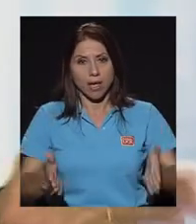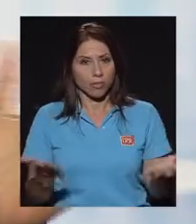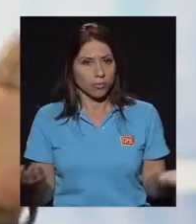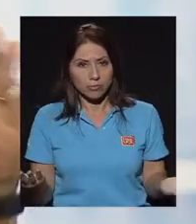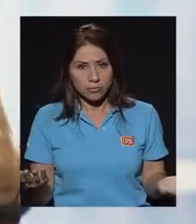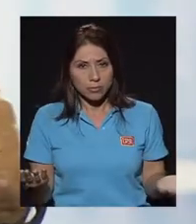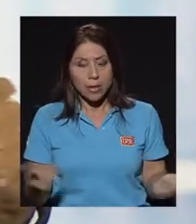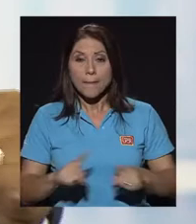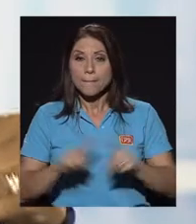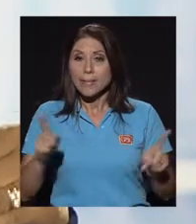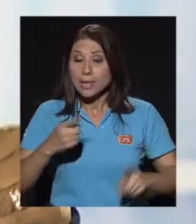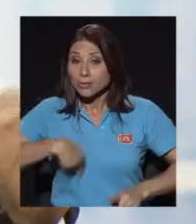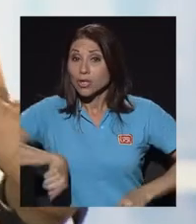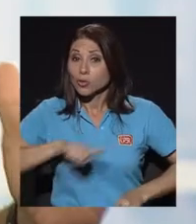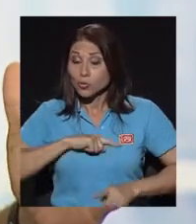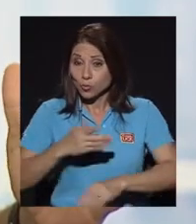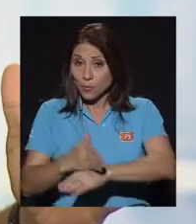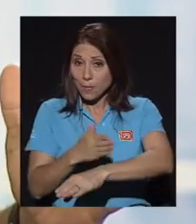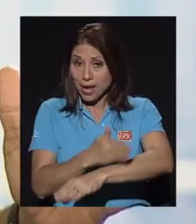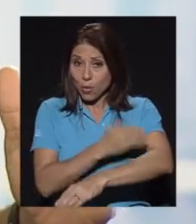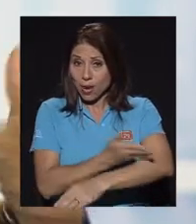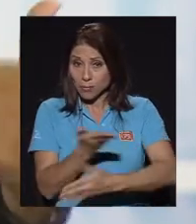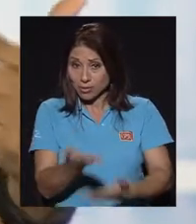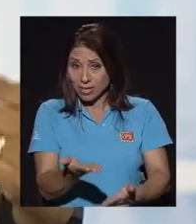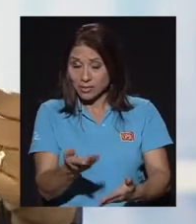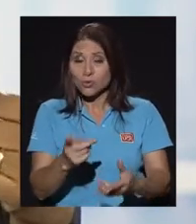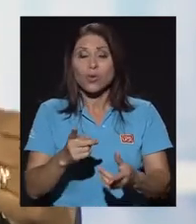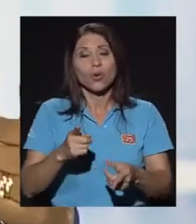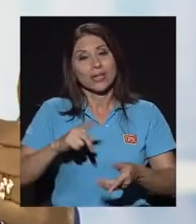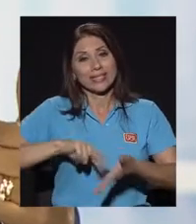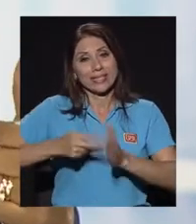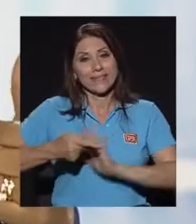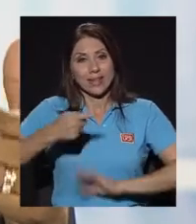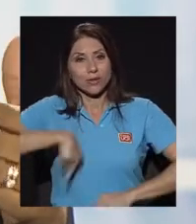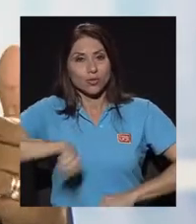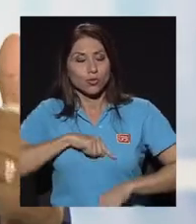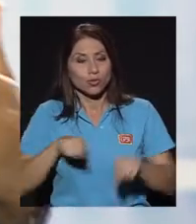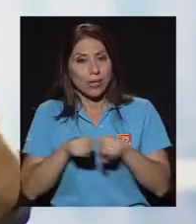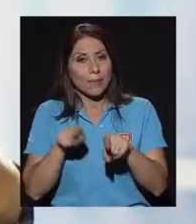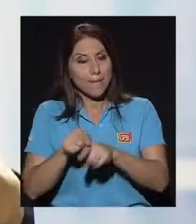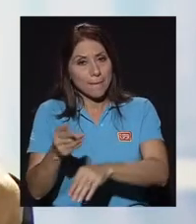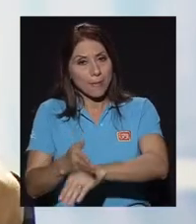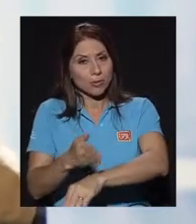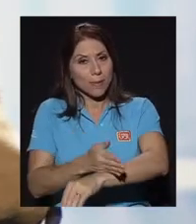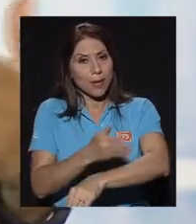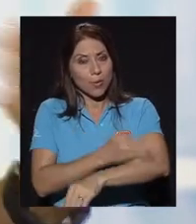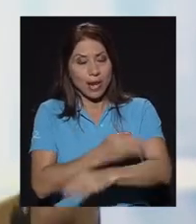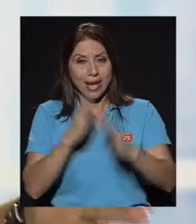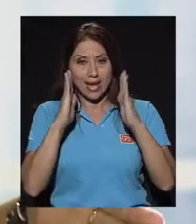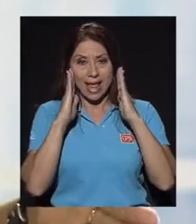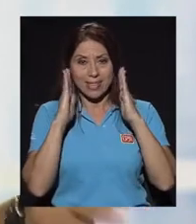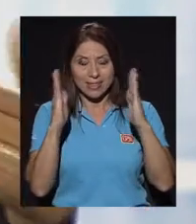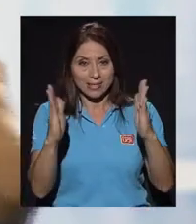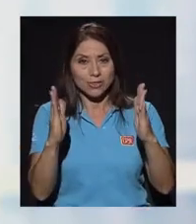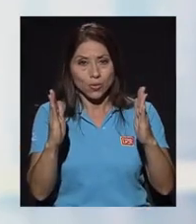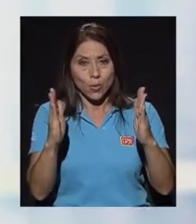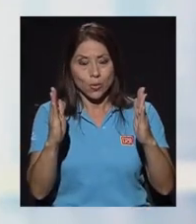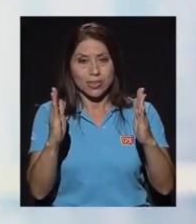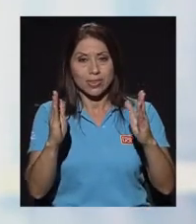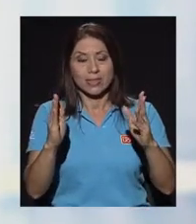¿verdad? Tampoco, pero si nosotros mejoramos eso, vamos a mejorar también la atención